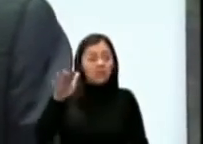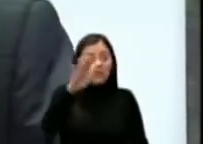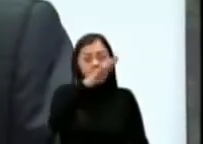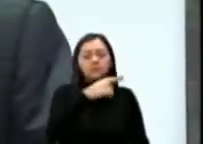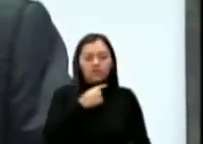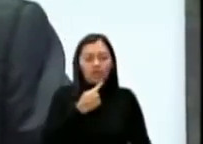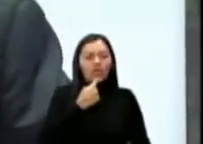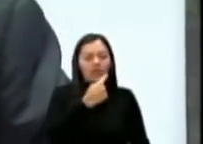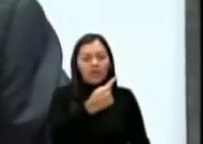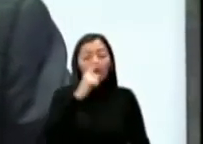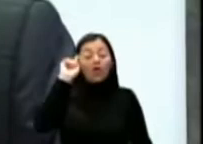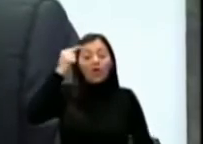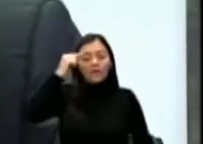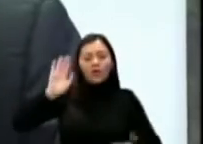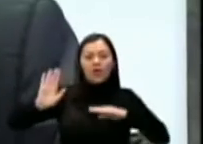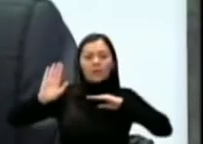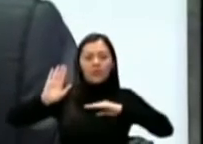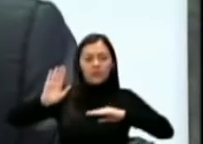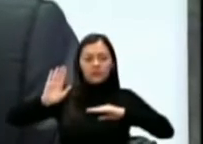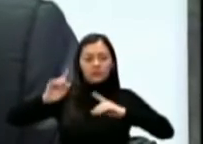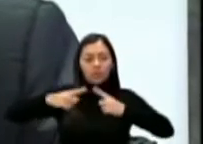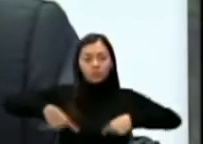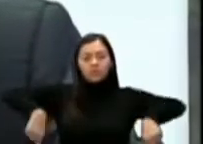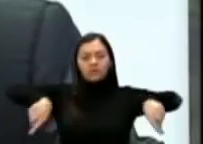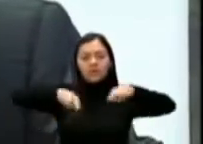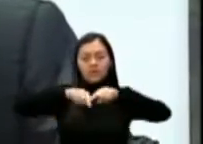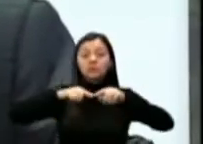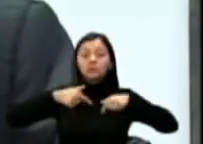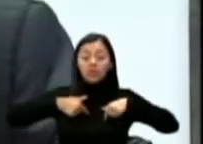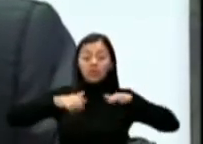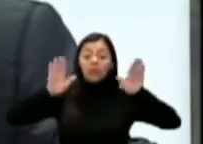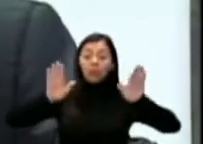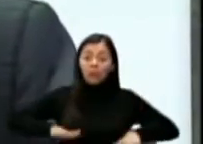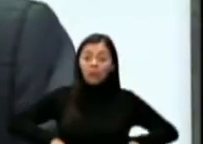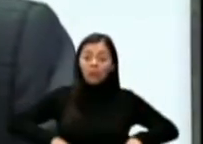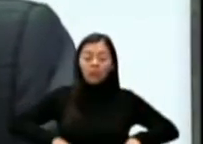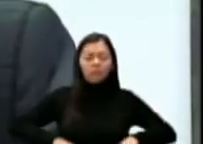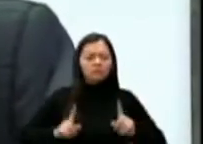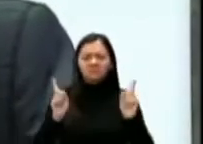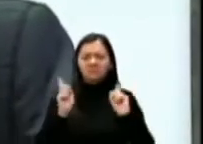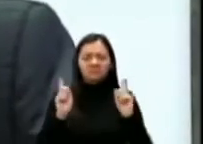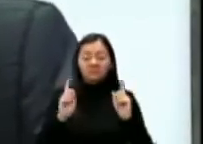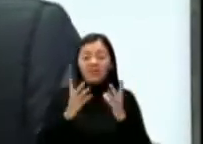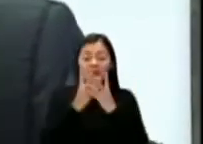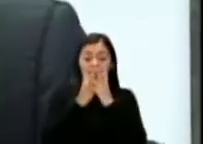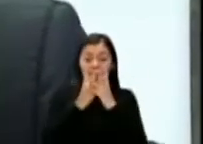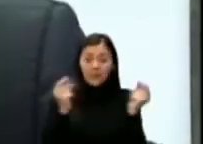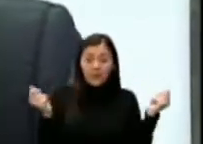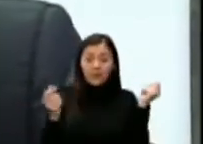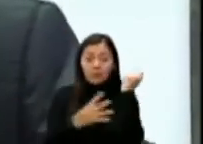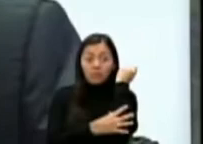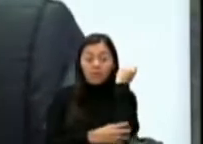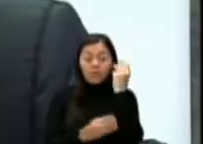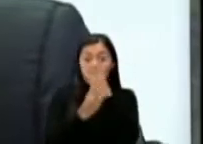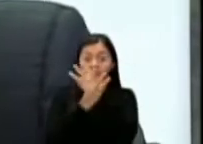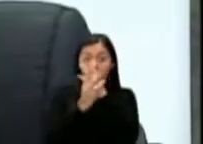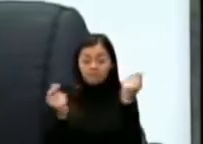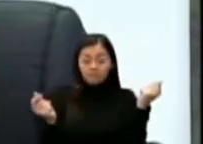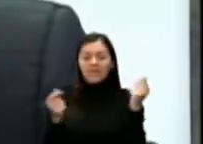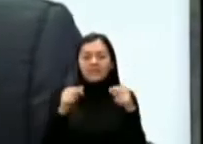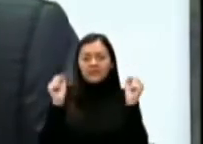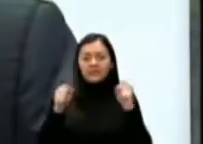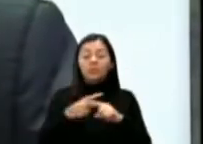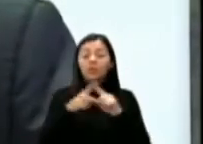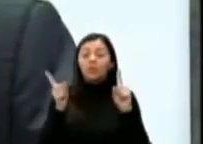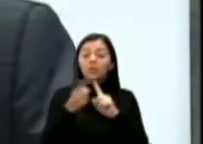gobierno comprometido con ustedes quien no descansaremos hasta erradicar la pobreza en el ecuador y primero en la